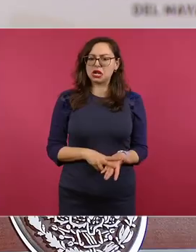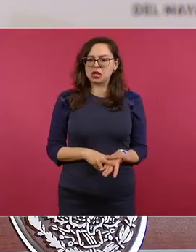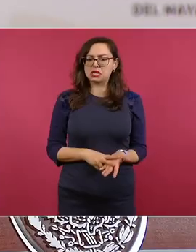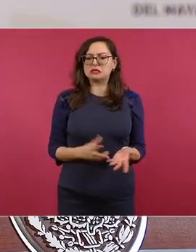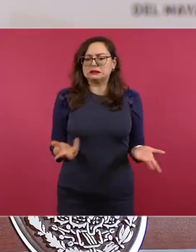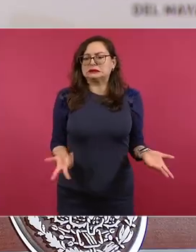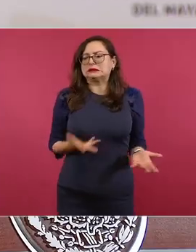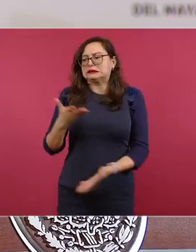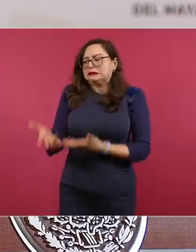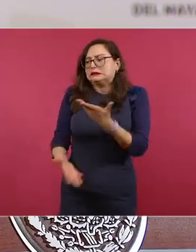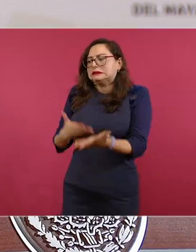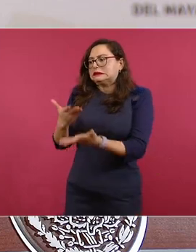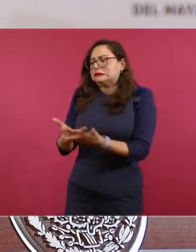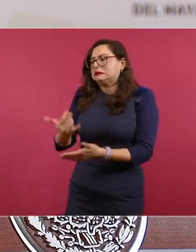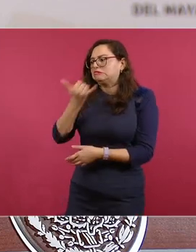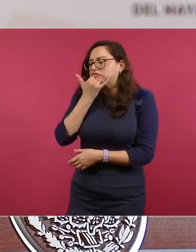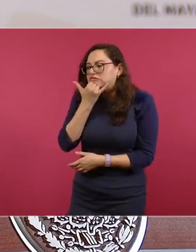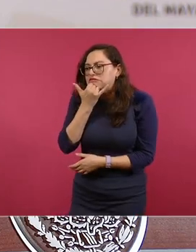Ofrezco disculpa,